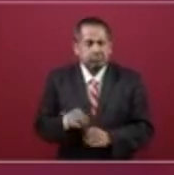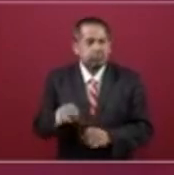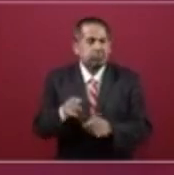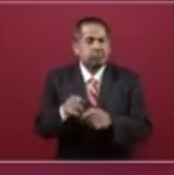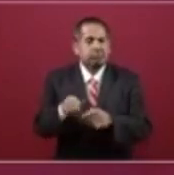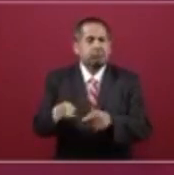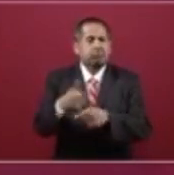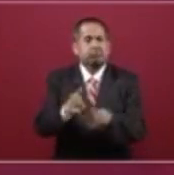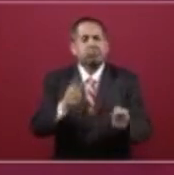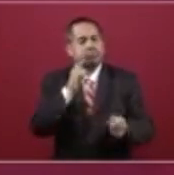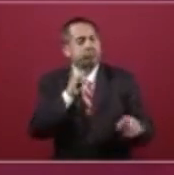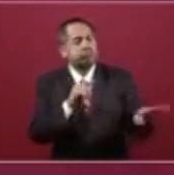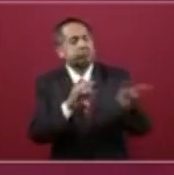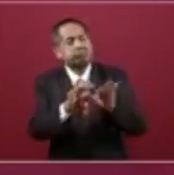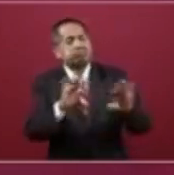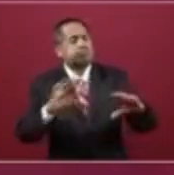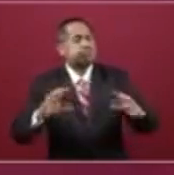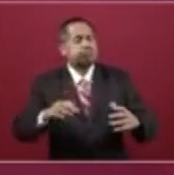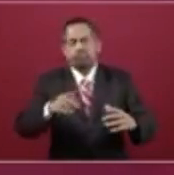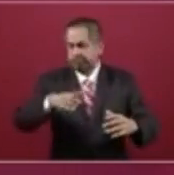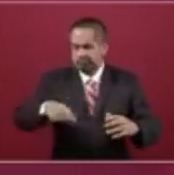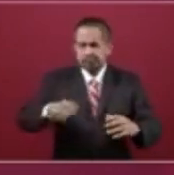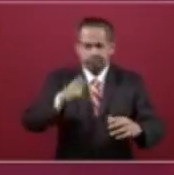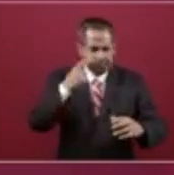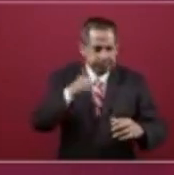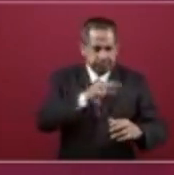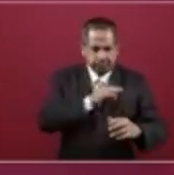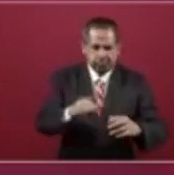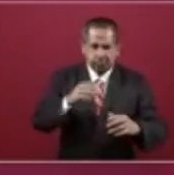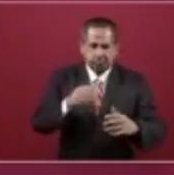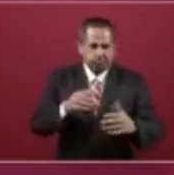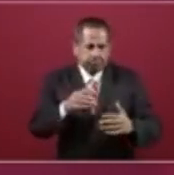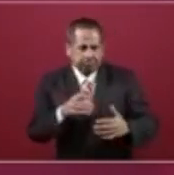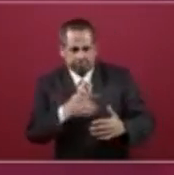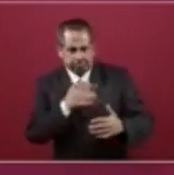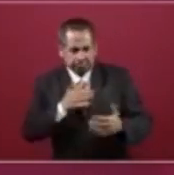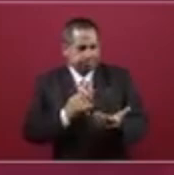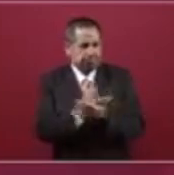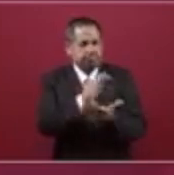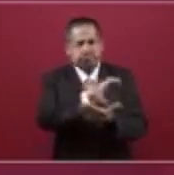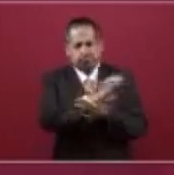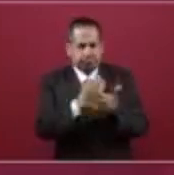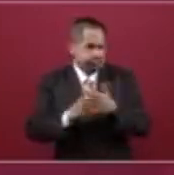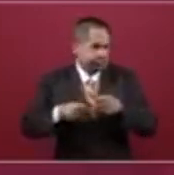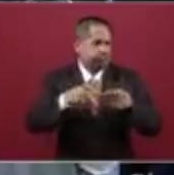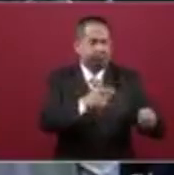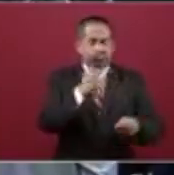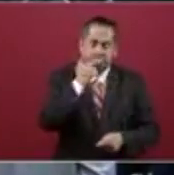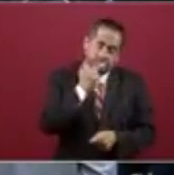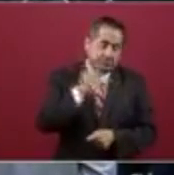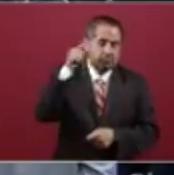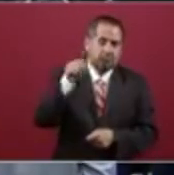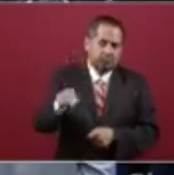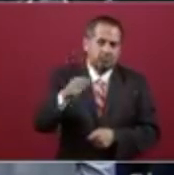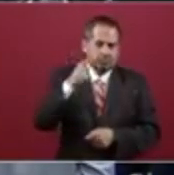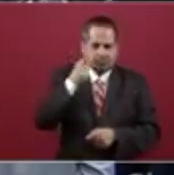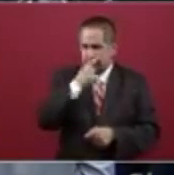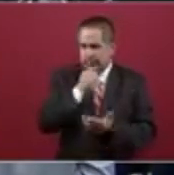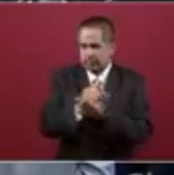libertad para hacer las mejores contrataciones.